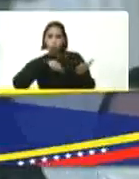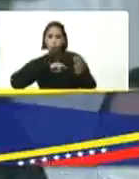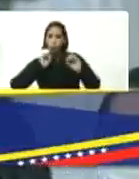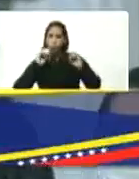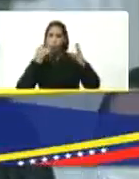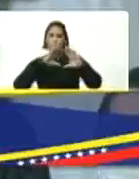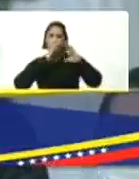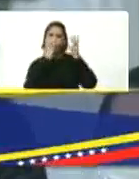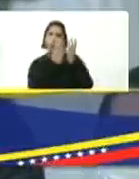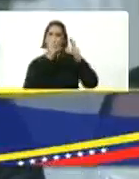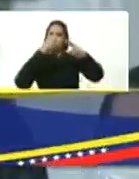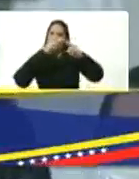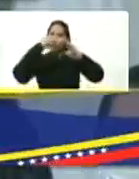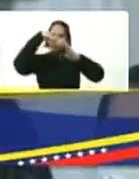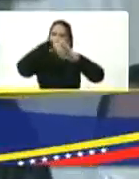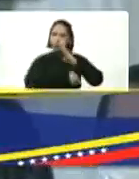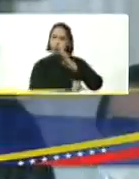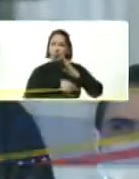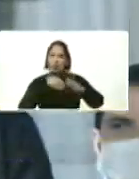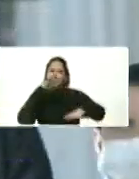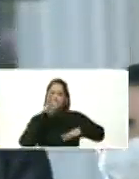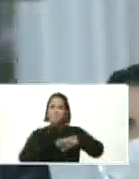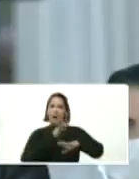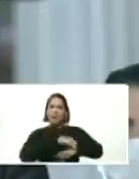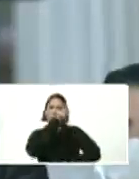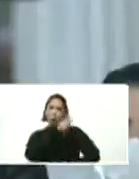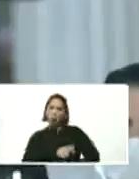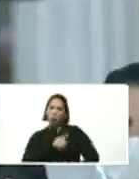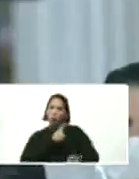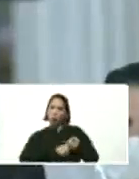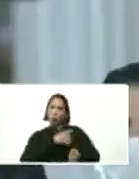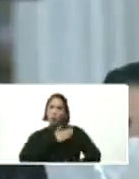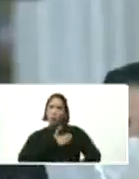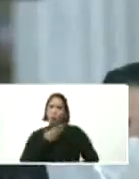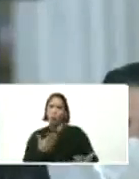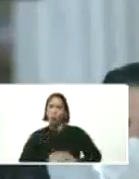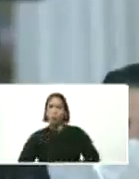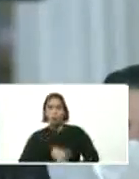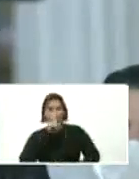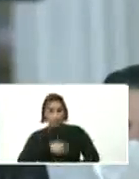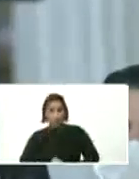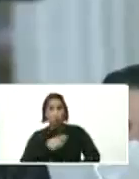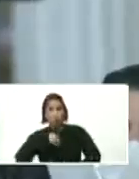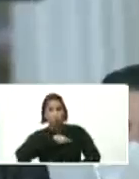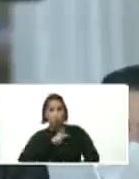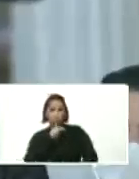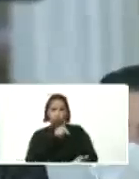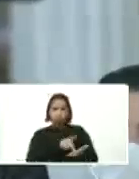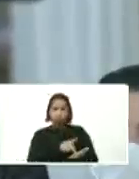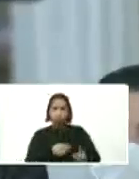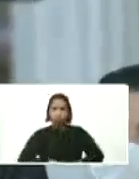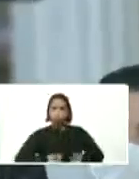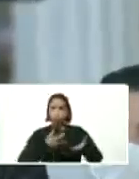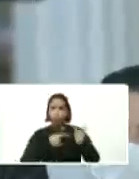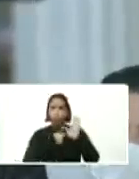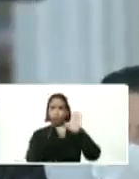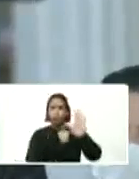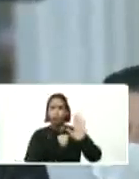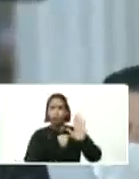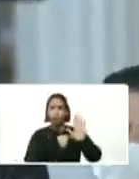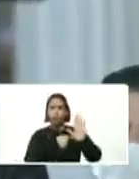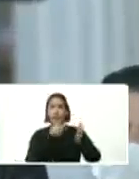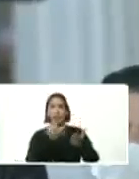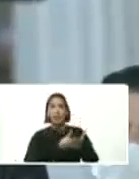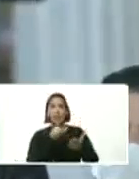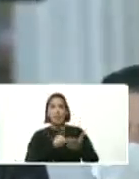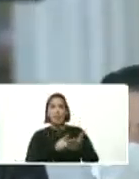mundo conozca el caso de Alex. Y gracias a ustedes también estamos hoy aquí presentando el libro de Alex,